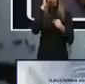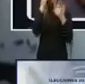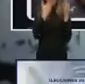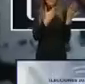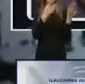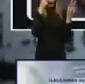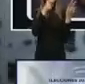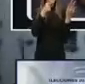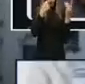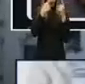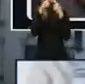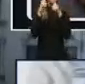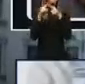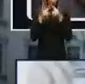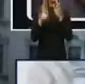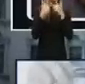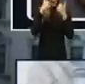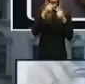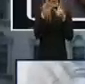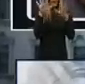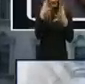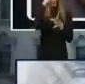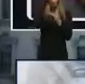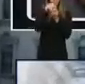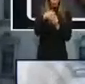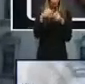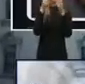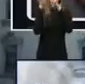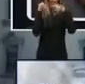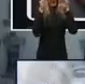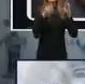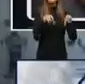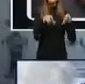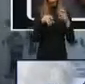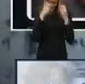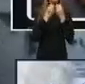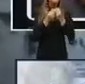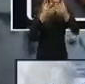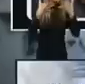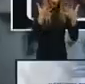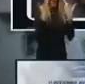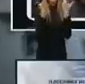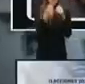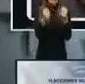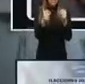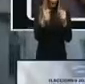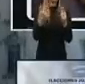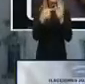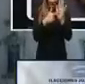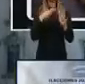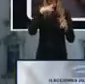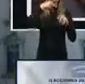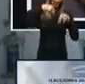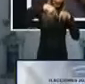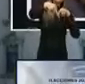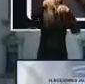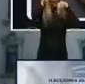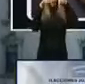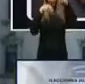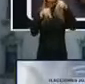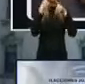alrededores cómo sigue incorporándose las personas. Muchos lo que están haciendo es que están recorriendo en